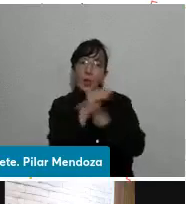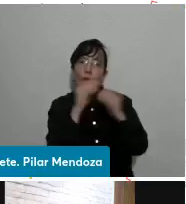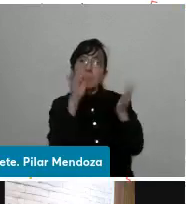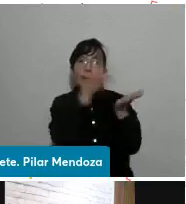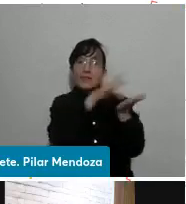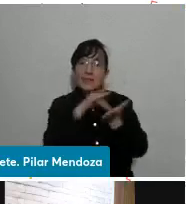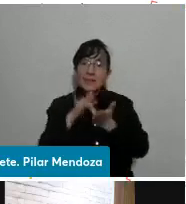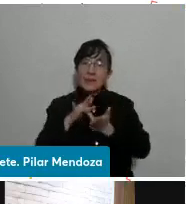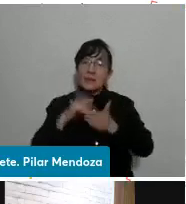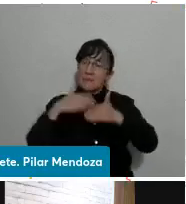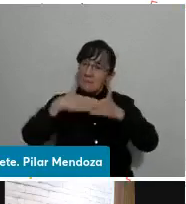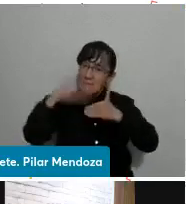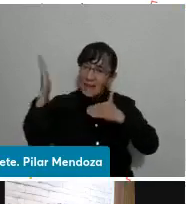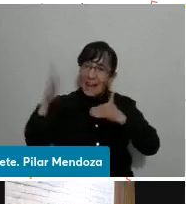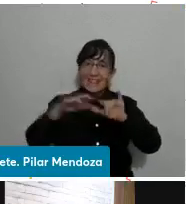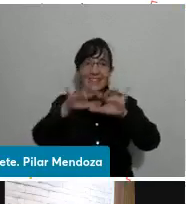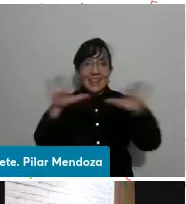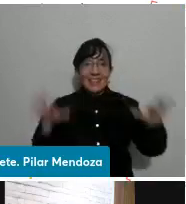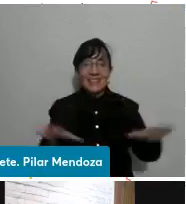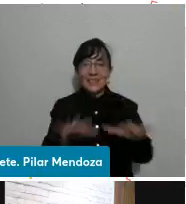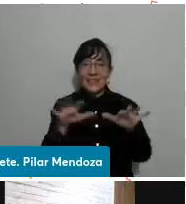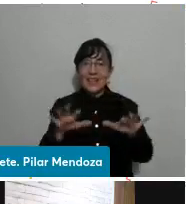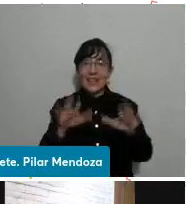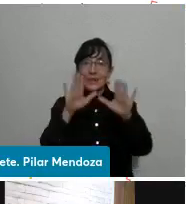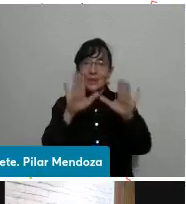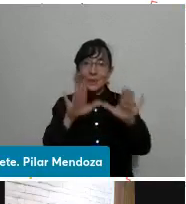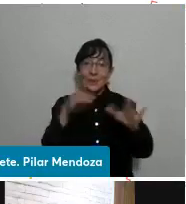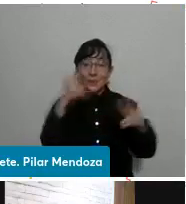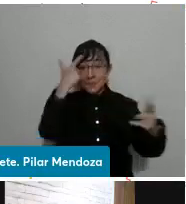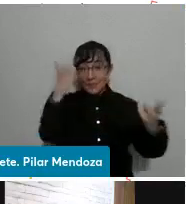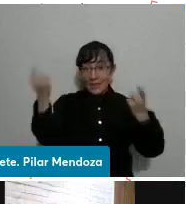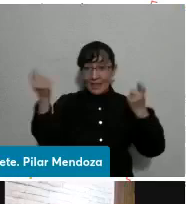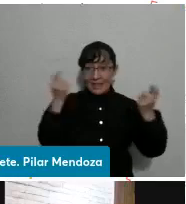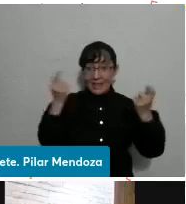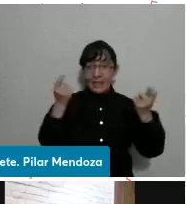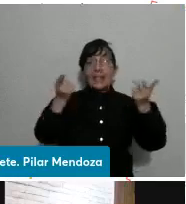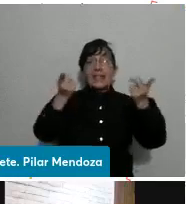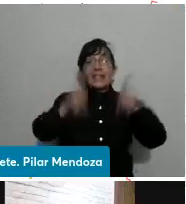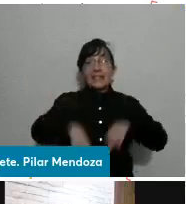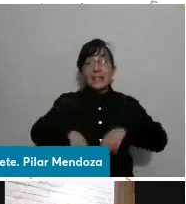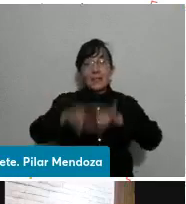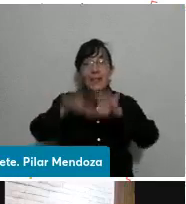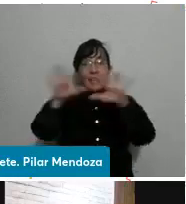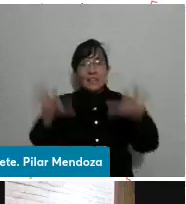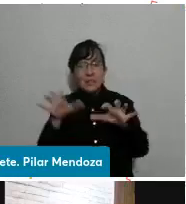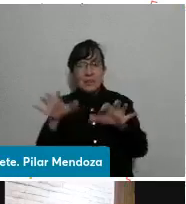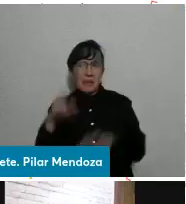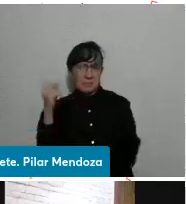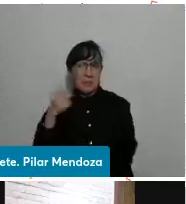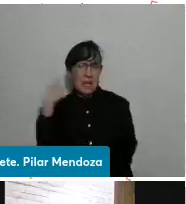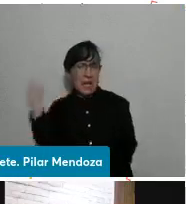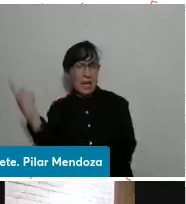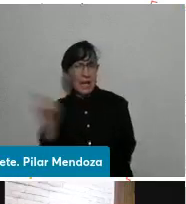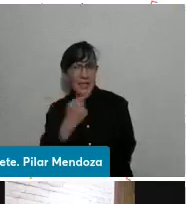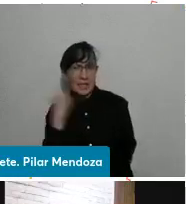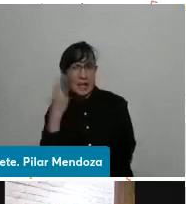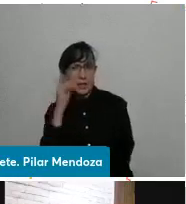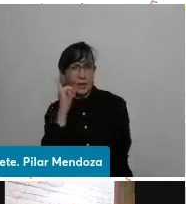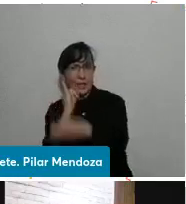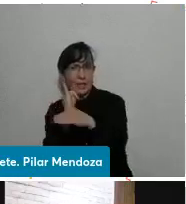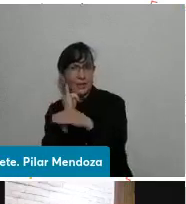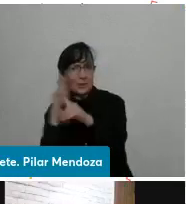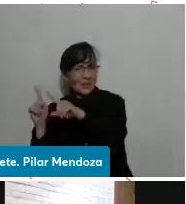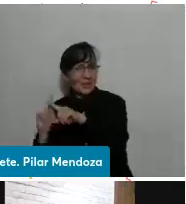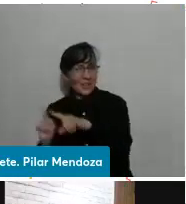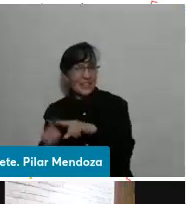participado mucho más en actividades, no solo de la estrategia, sino en actividades generales de la institución. Entonces ya